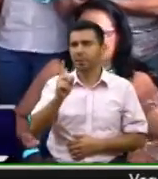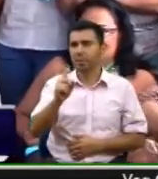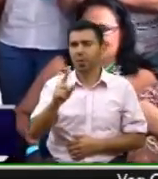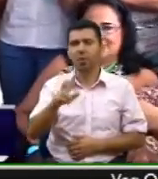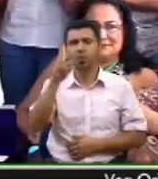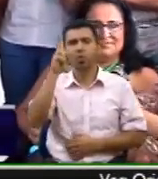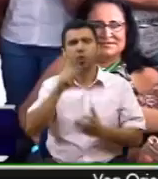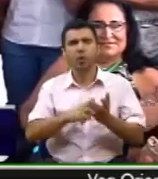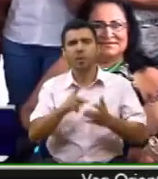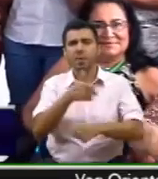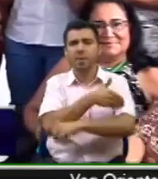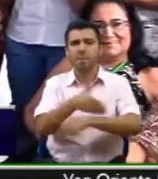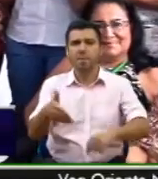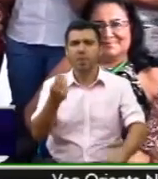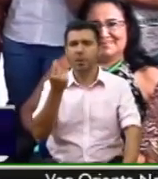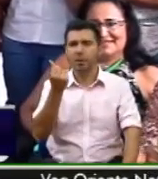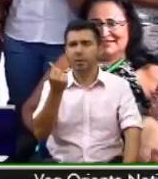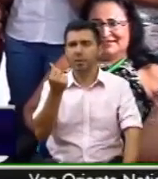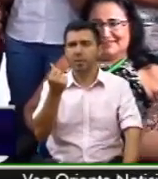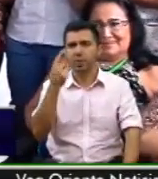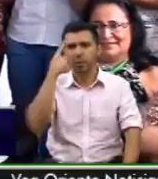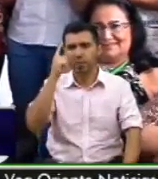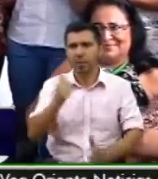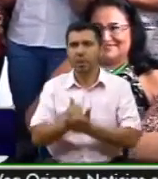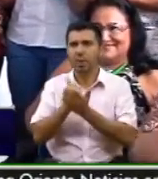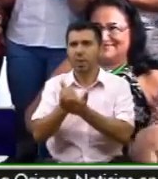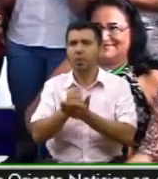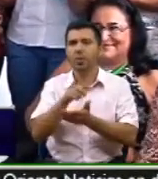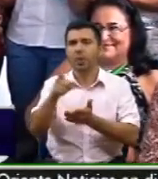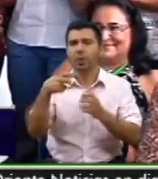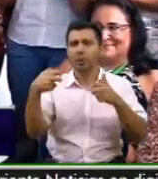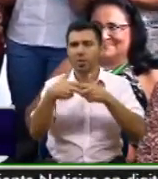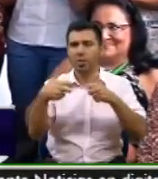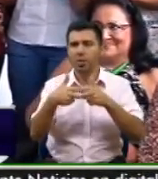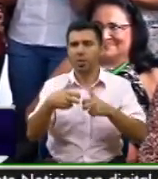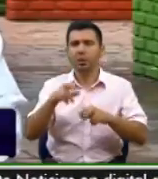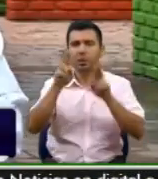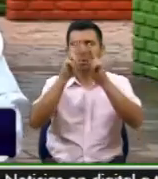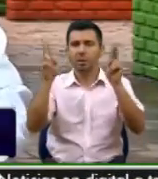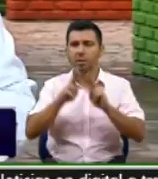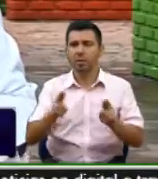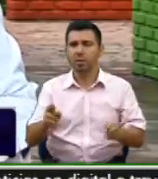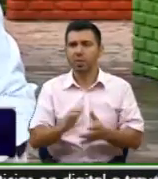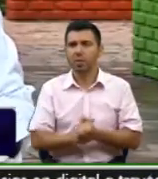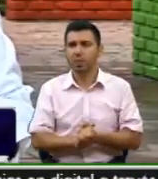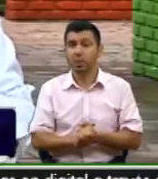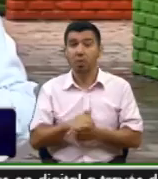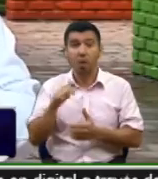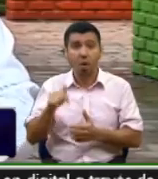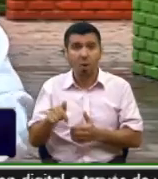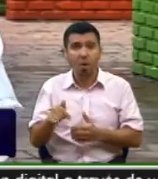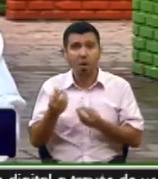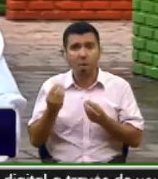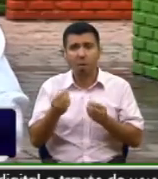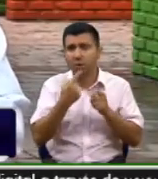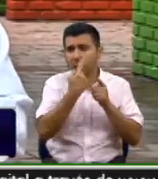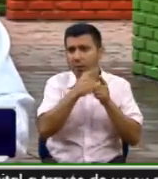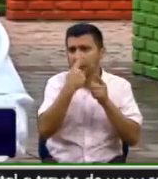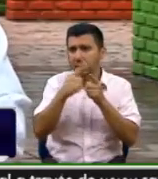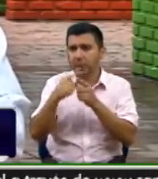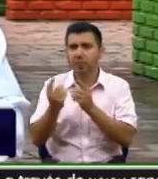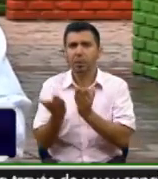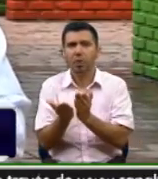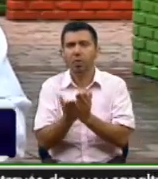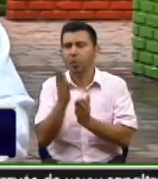de 2.000 millones de pesos precisamente para ayudar a mejorar esta conectividad. Sin embargo, hoy por hoy, muchos de los colegios de la ciudad de Cúcuta no